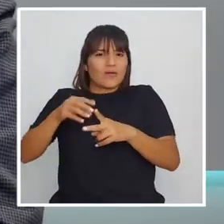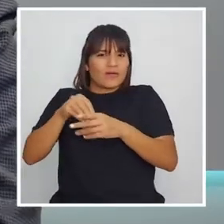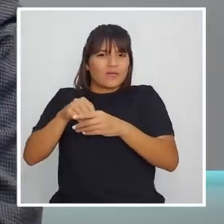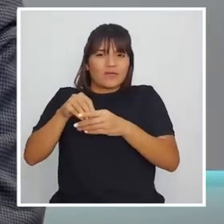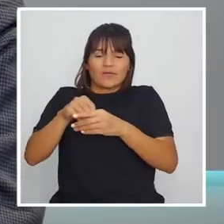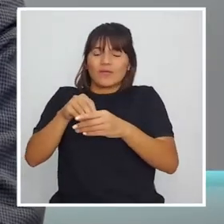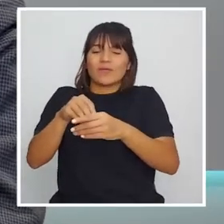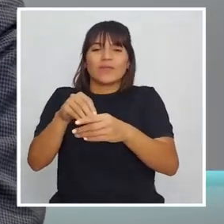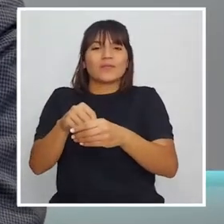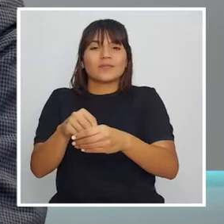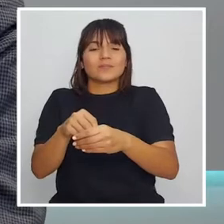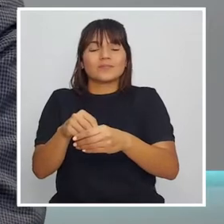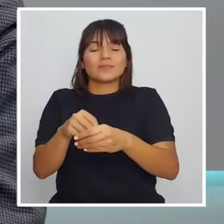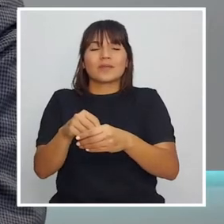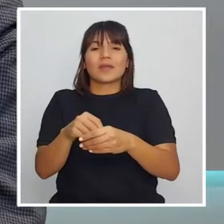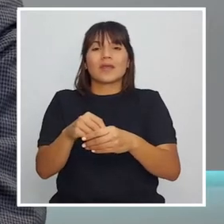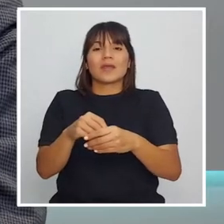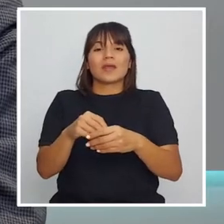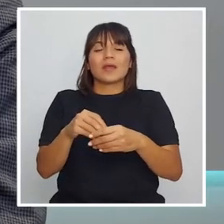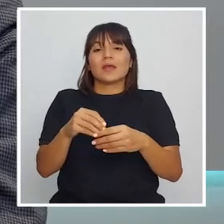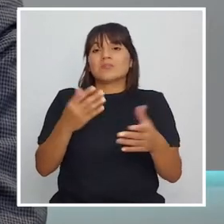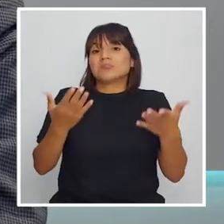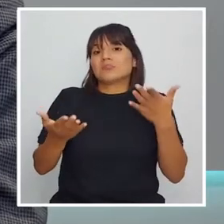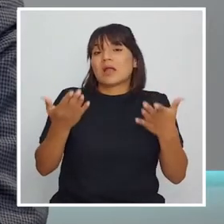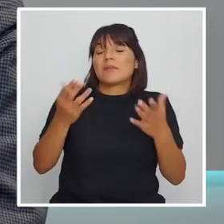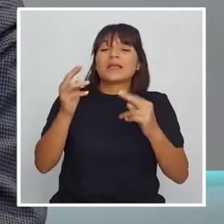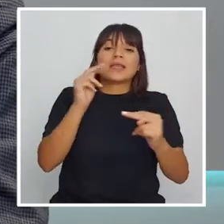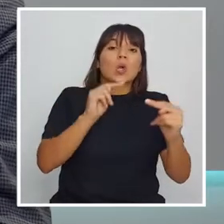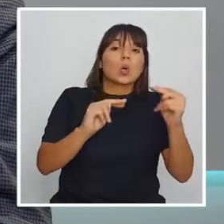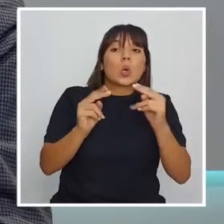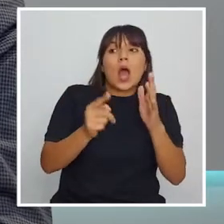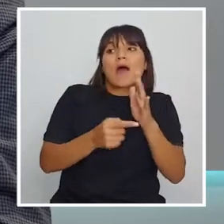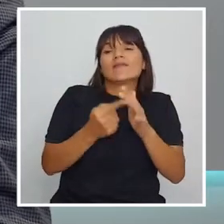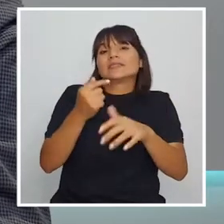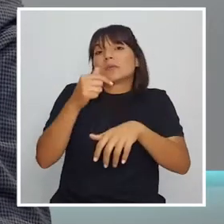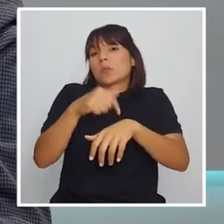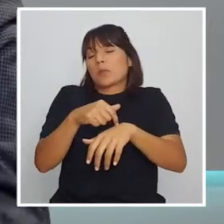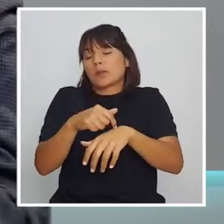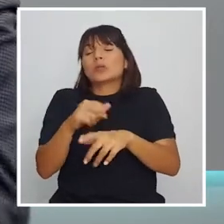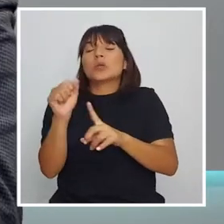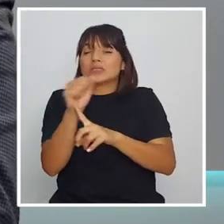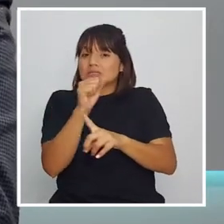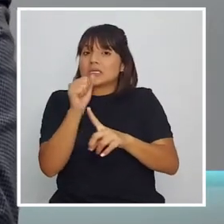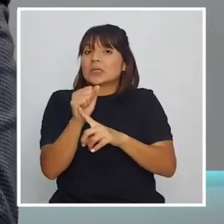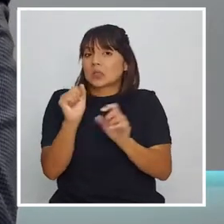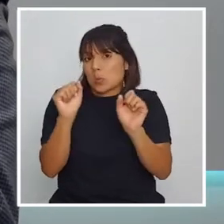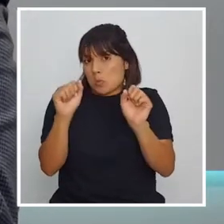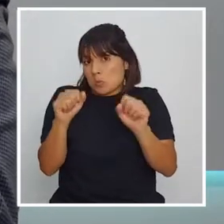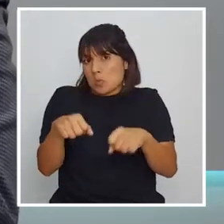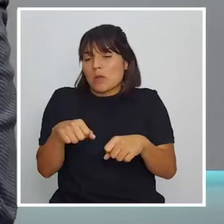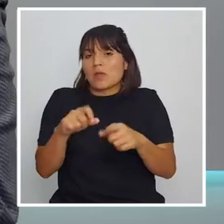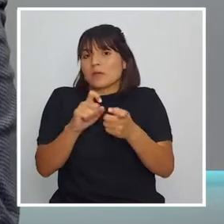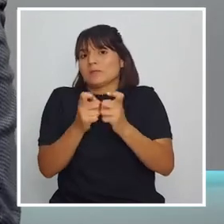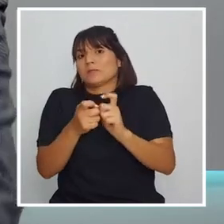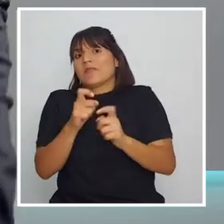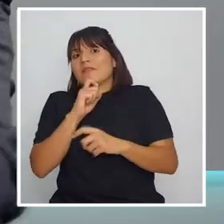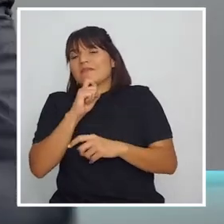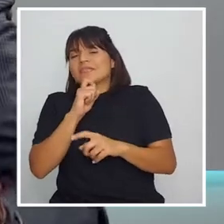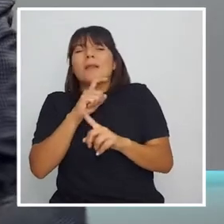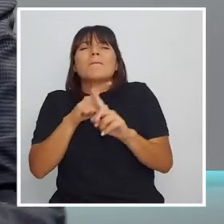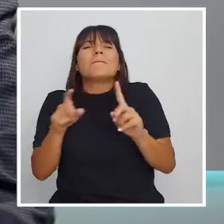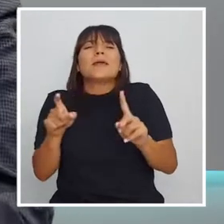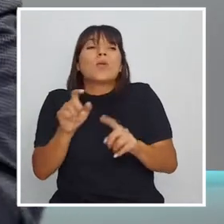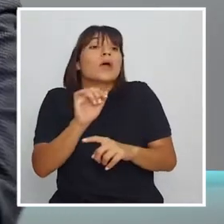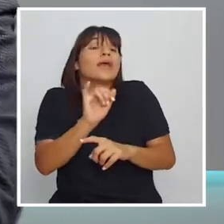Puede ser que hay negocios, hay momentos en donde la situación se pone un poquito difícil, pero es que uno sabe que es un derecho que no es del